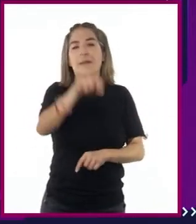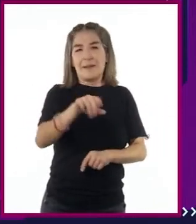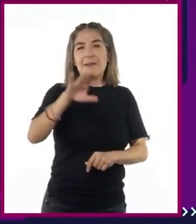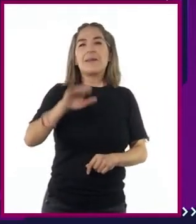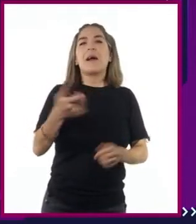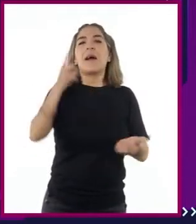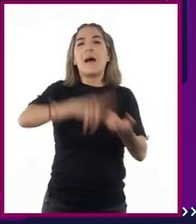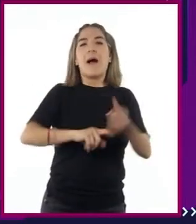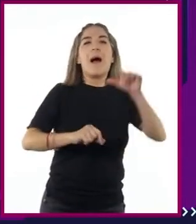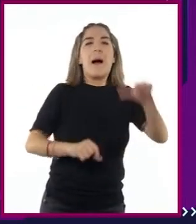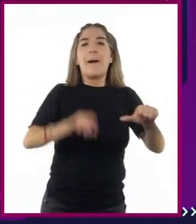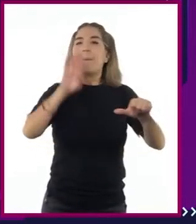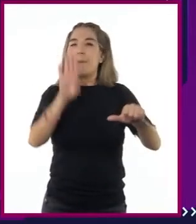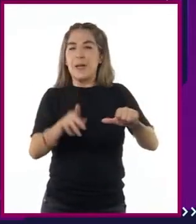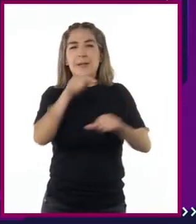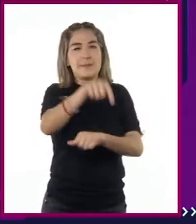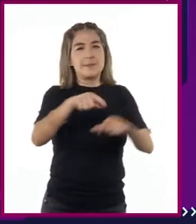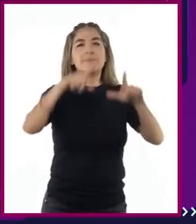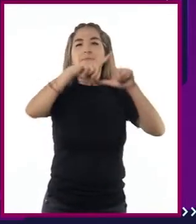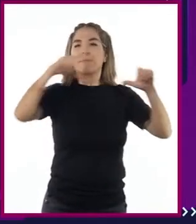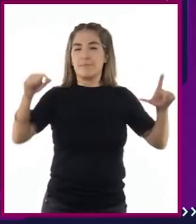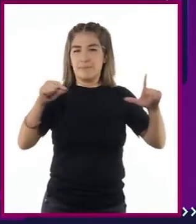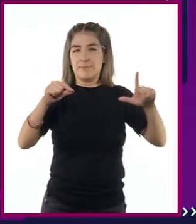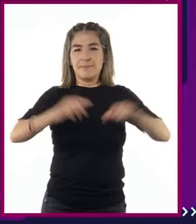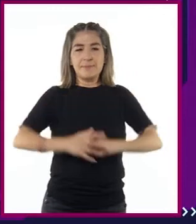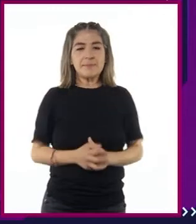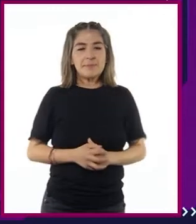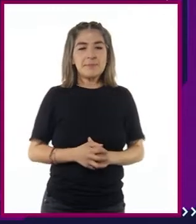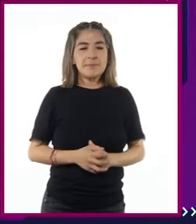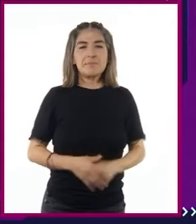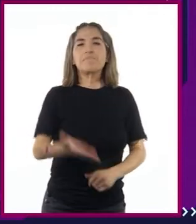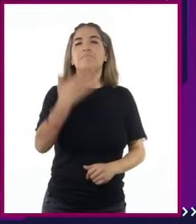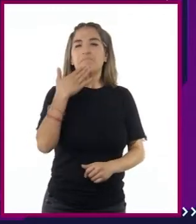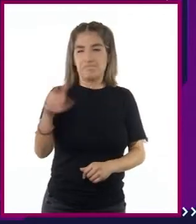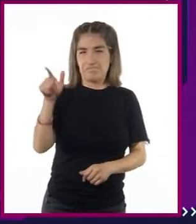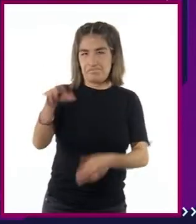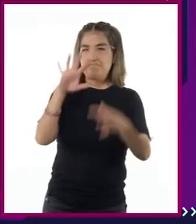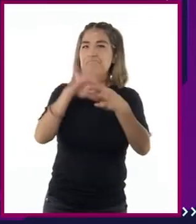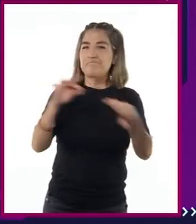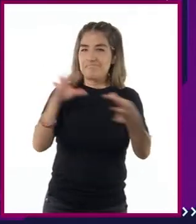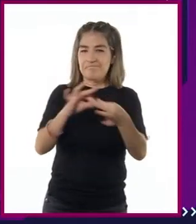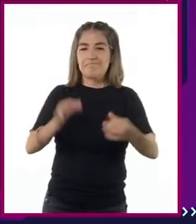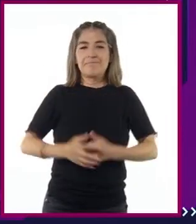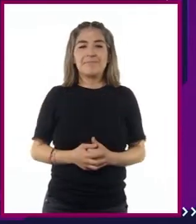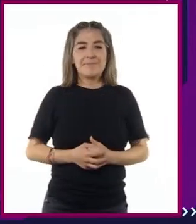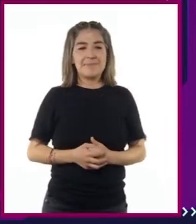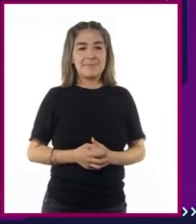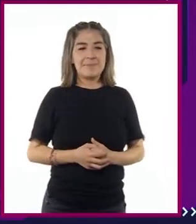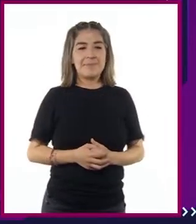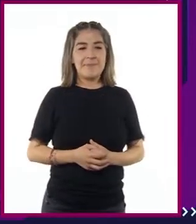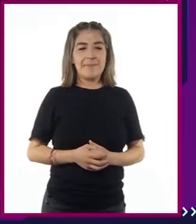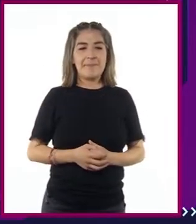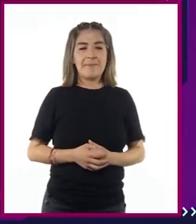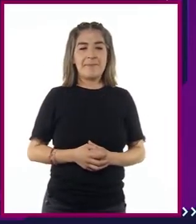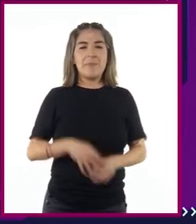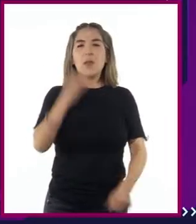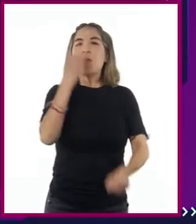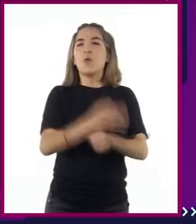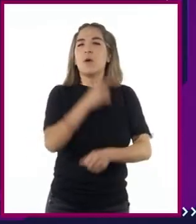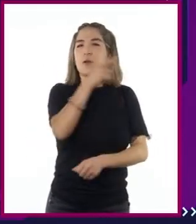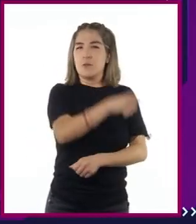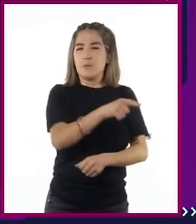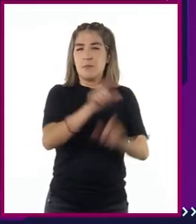catetos A y B del triángulo rectángulo. Excelente observación, maestro Luis. Si tenemos la